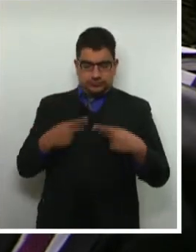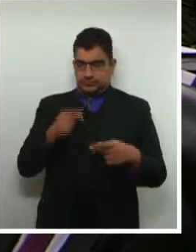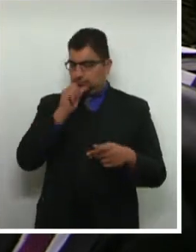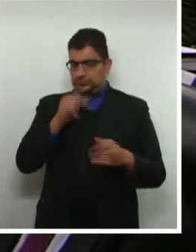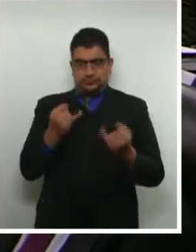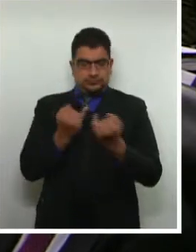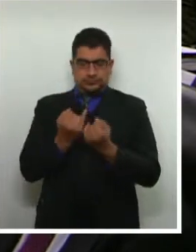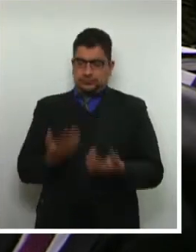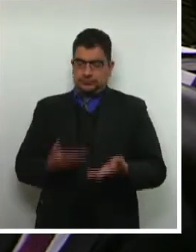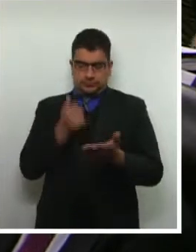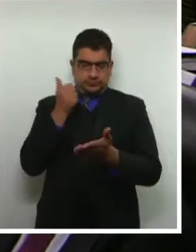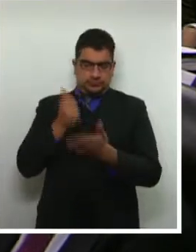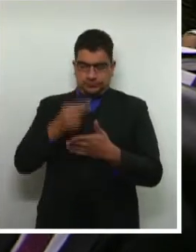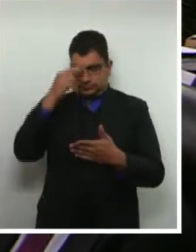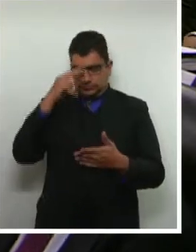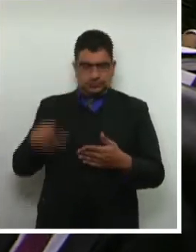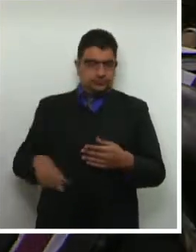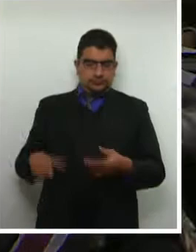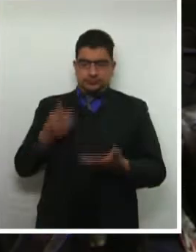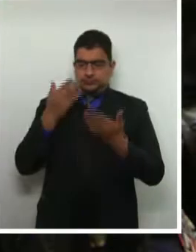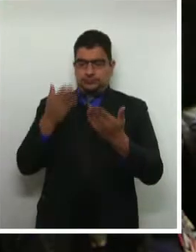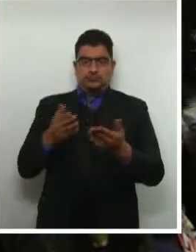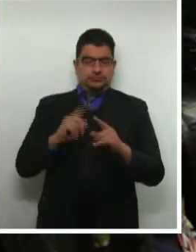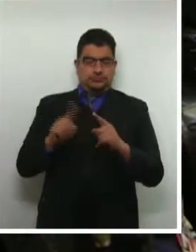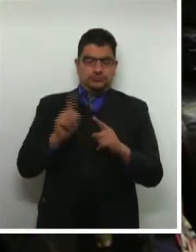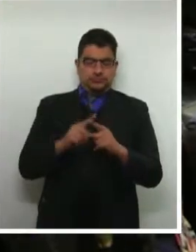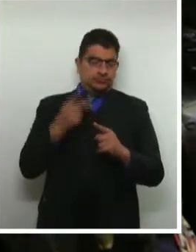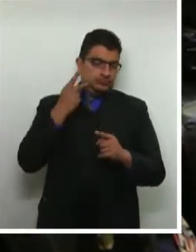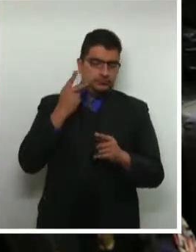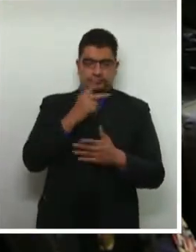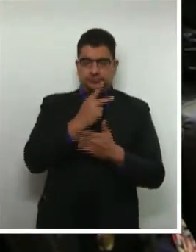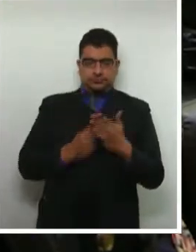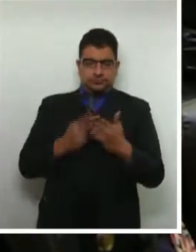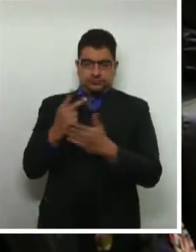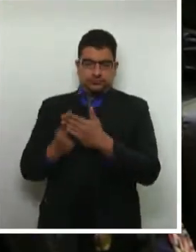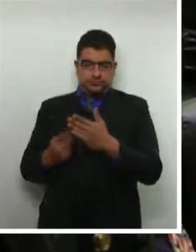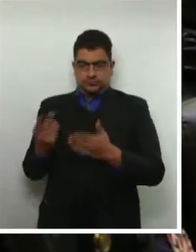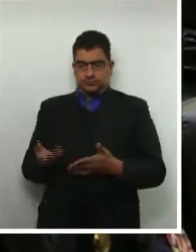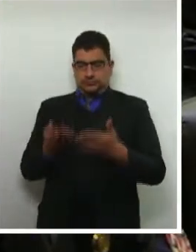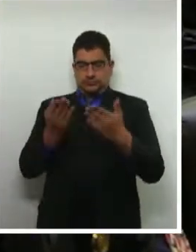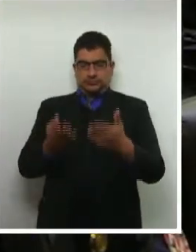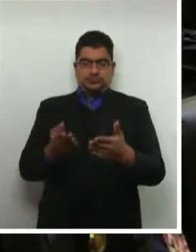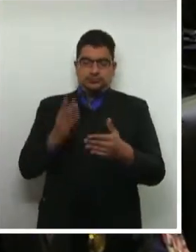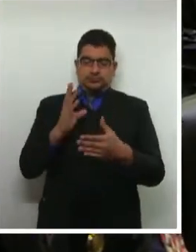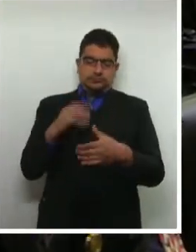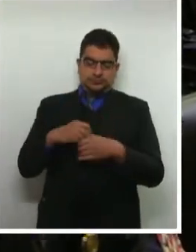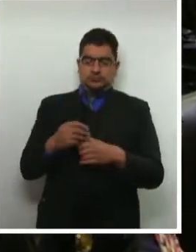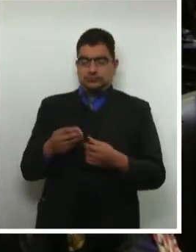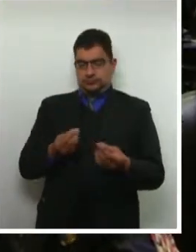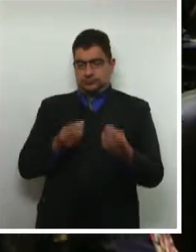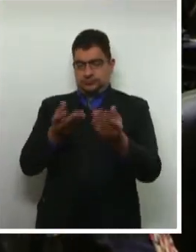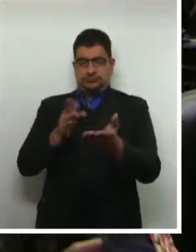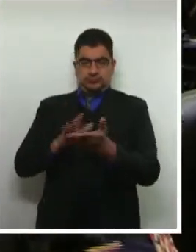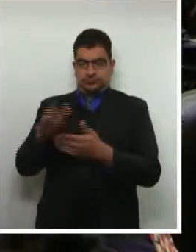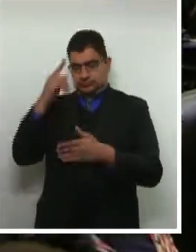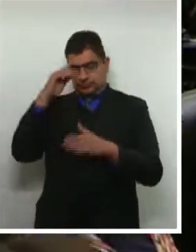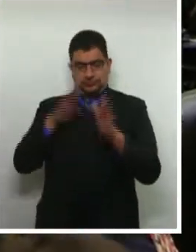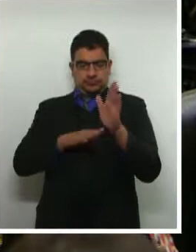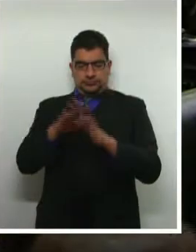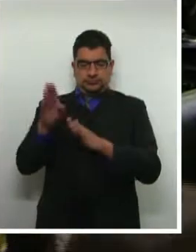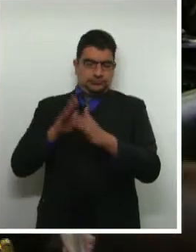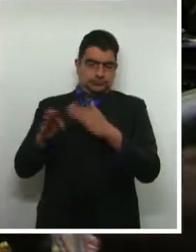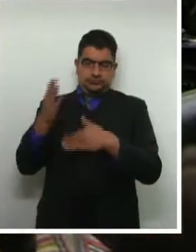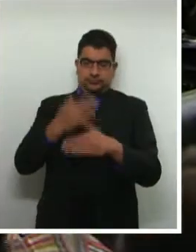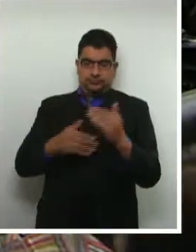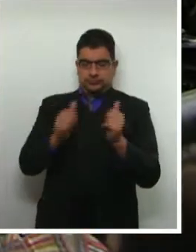que el gobierno de la ciudad establecerá políticas y programas para promover la inversión en beneficio del desarrollo